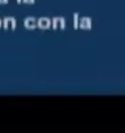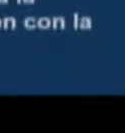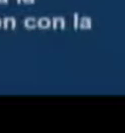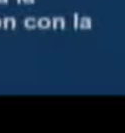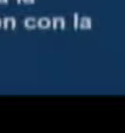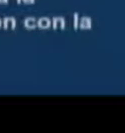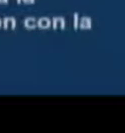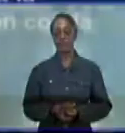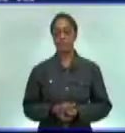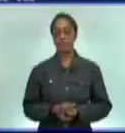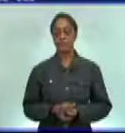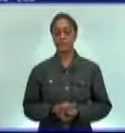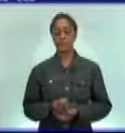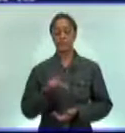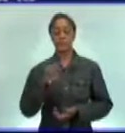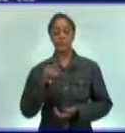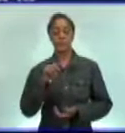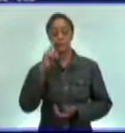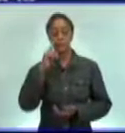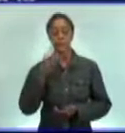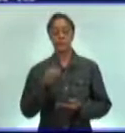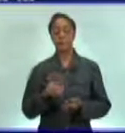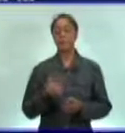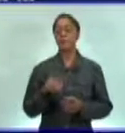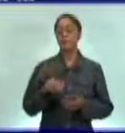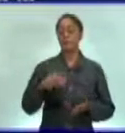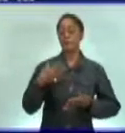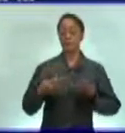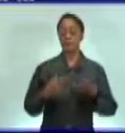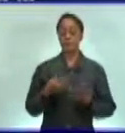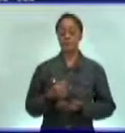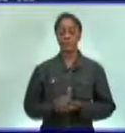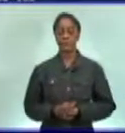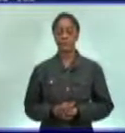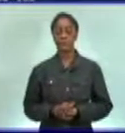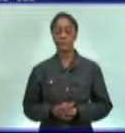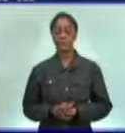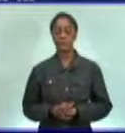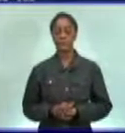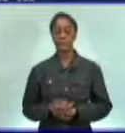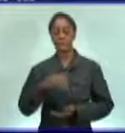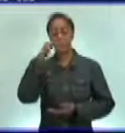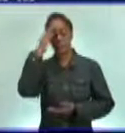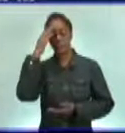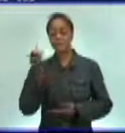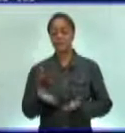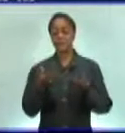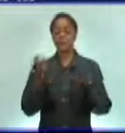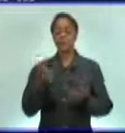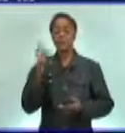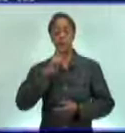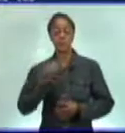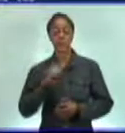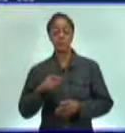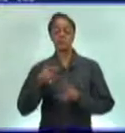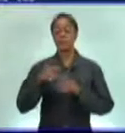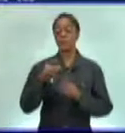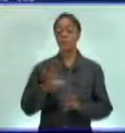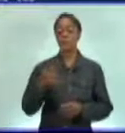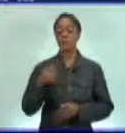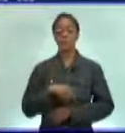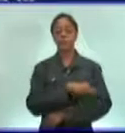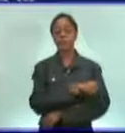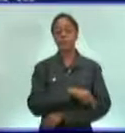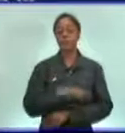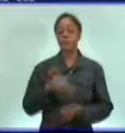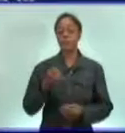Y por último, les dejo la siguiente actividad. Gracias al desarrollo científico-técnico de nuestro país, es